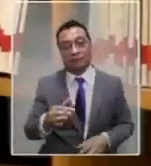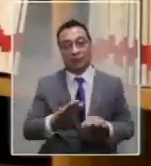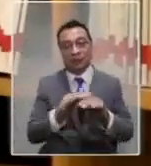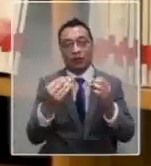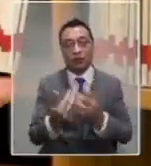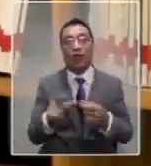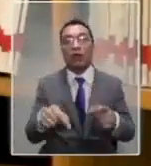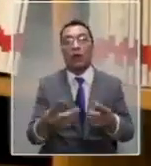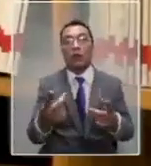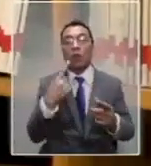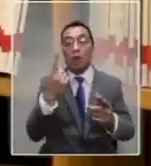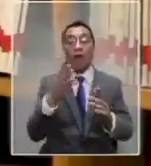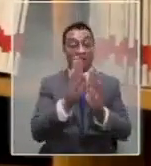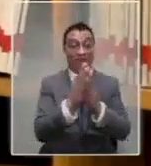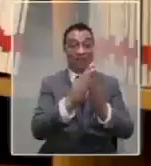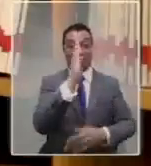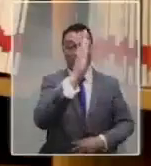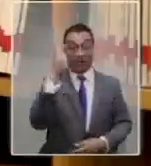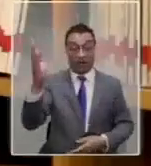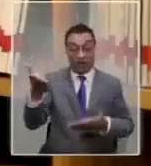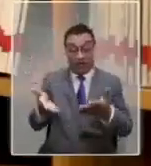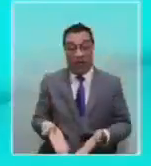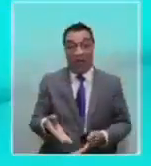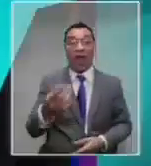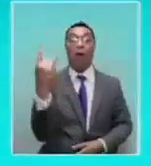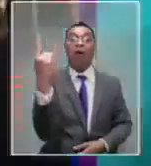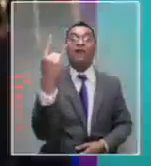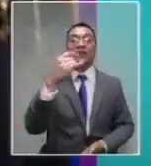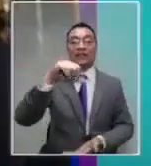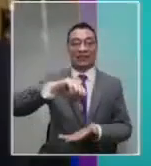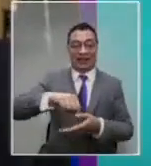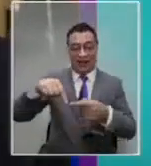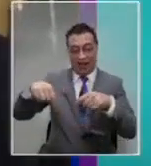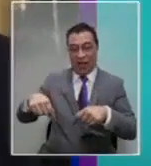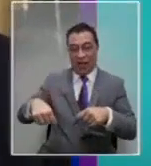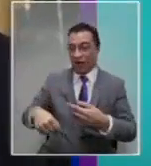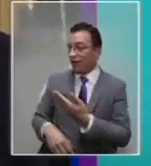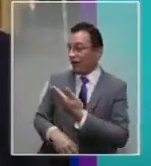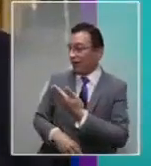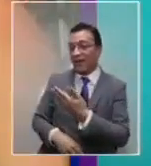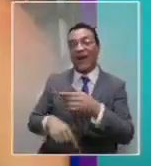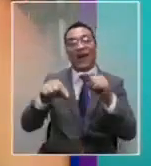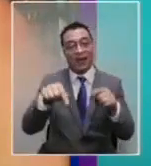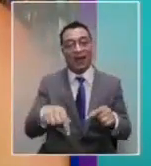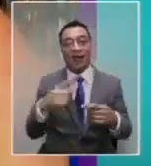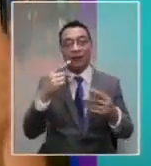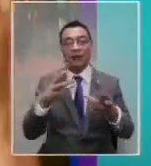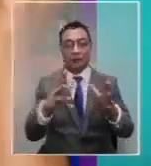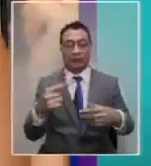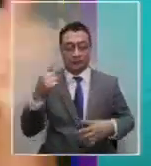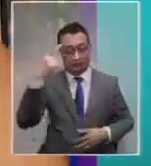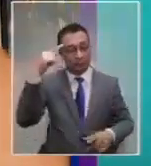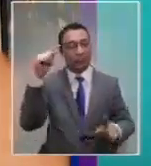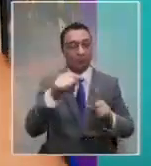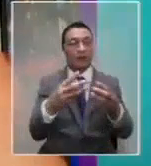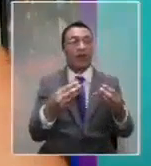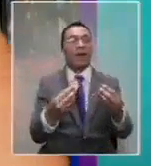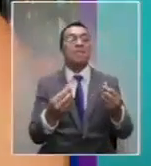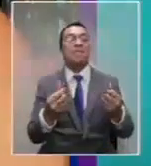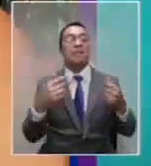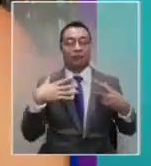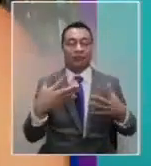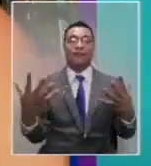además mencionar que estamos en una de las bibliotecas de la Universidad Central, por supuesto que es este espíritu, ¿no?, que se